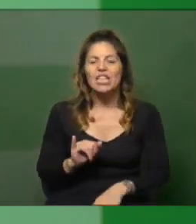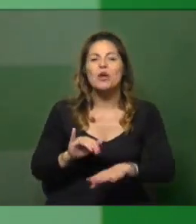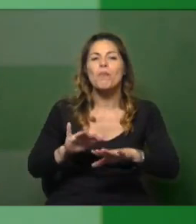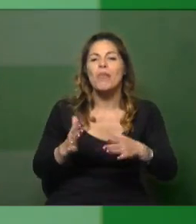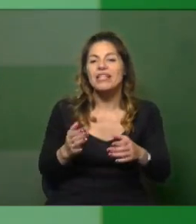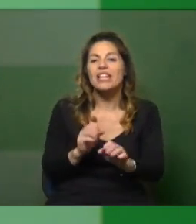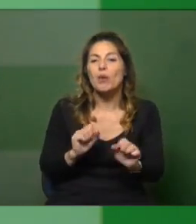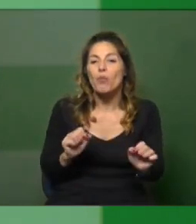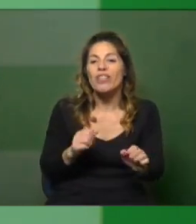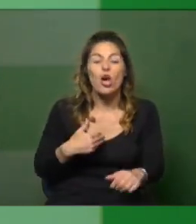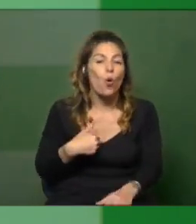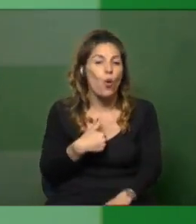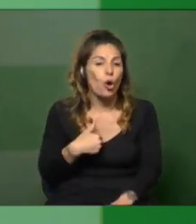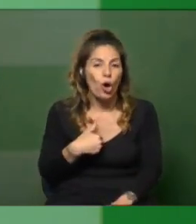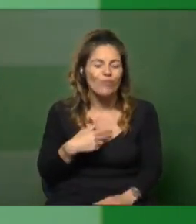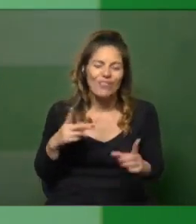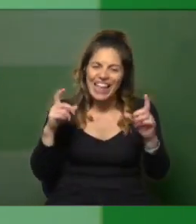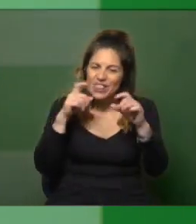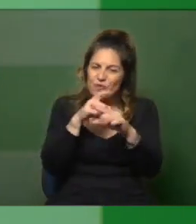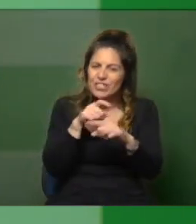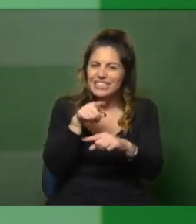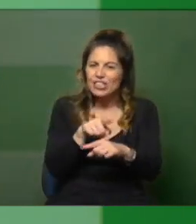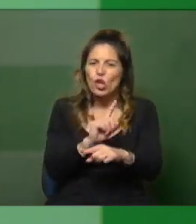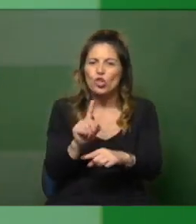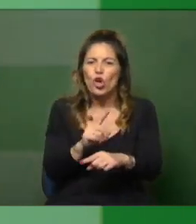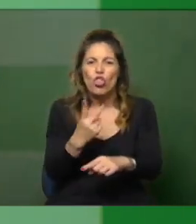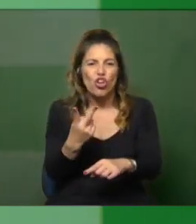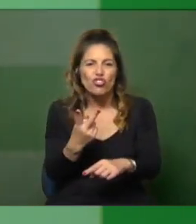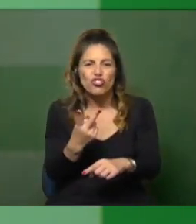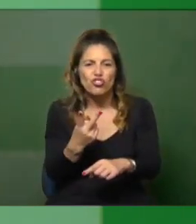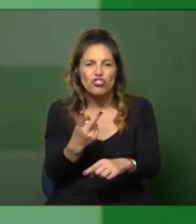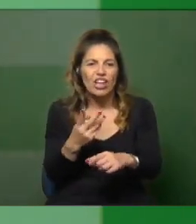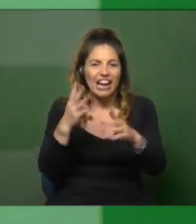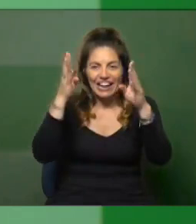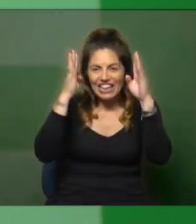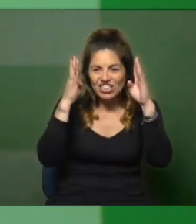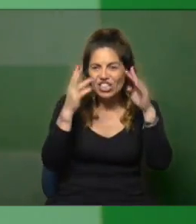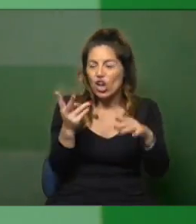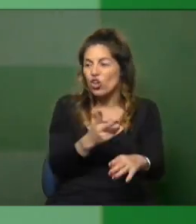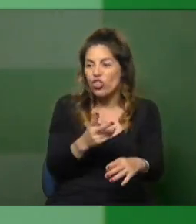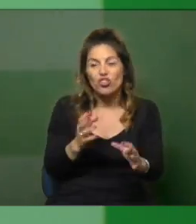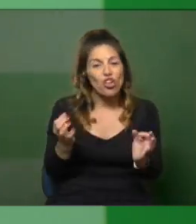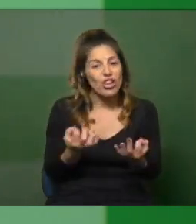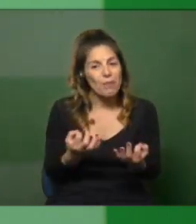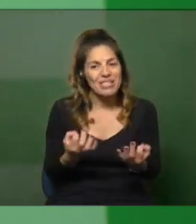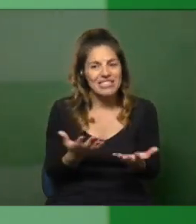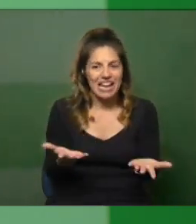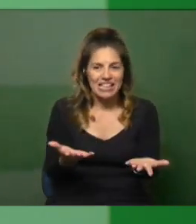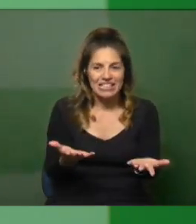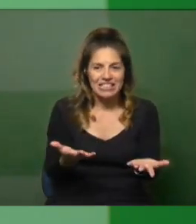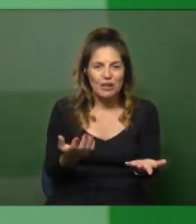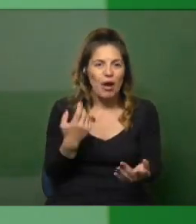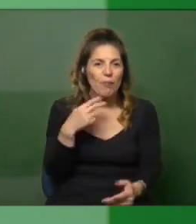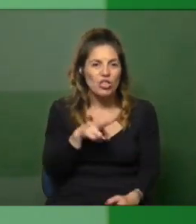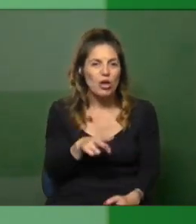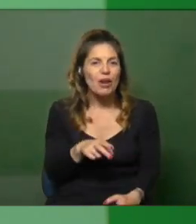que puede ser un rol es difícil esto no de no no hay dos Reyes este y ambos son muy particulares Entonces vamos a ver